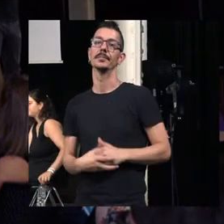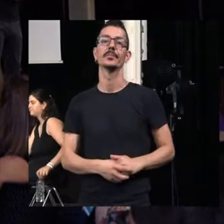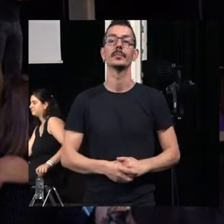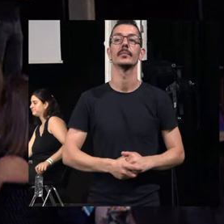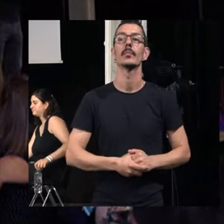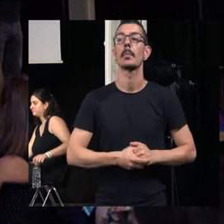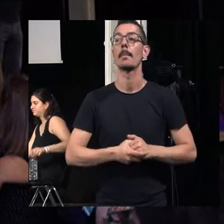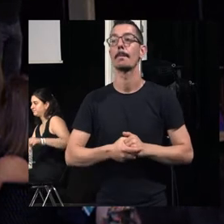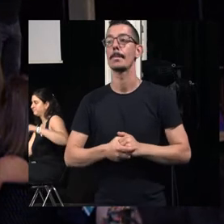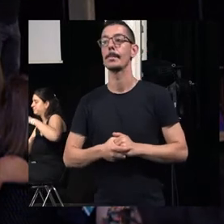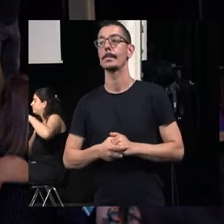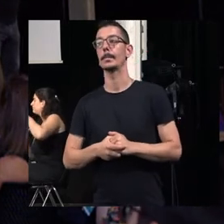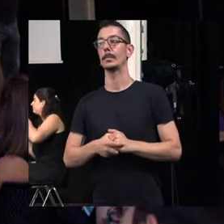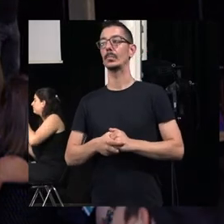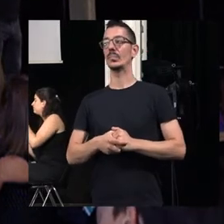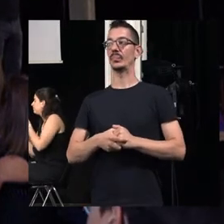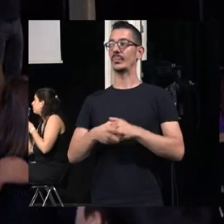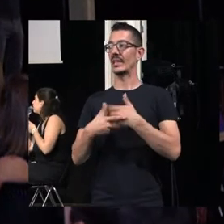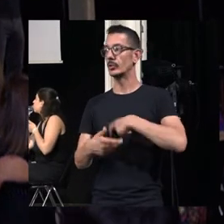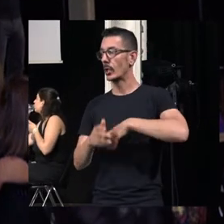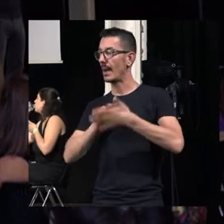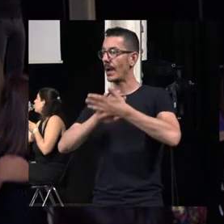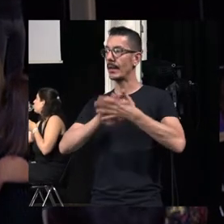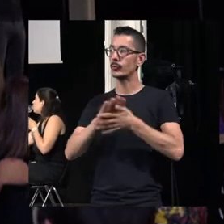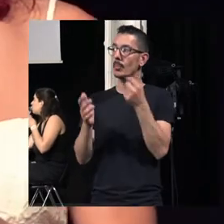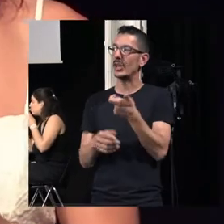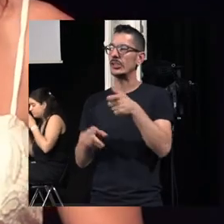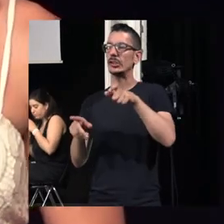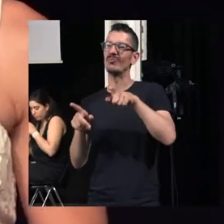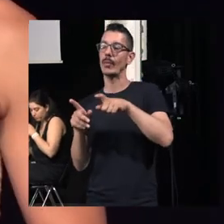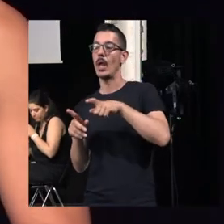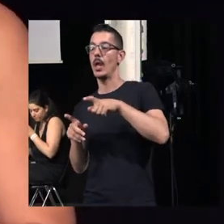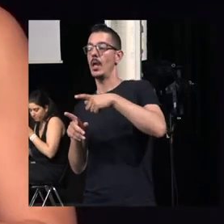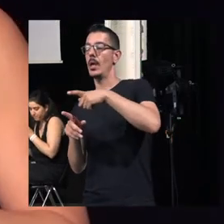Bueno, hablamos un poquito de la cuestión de los márgenes, el centro.